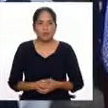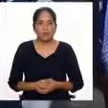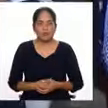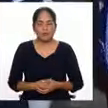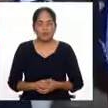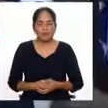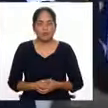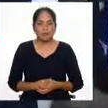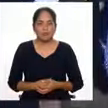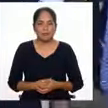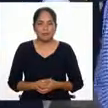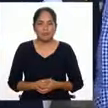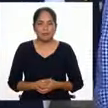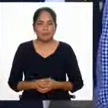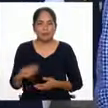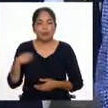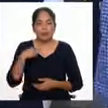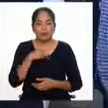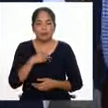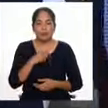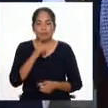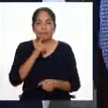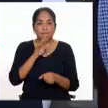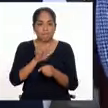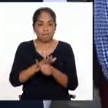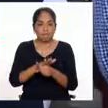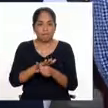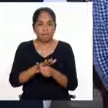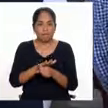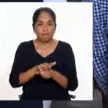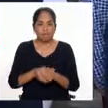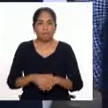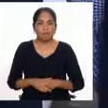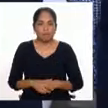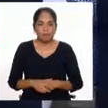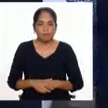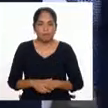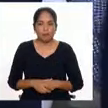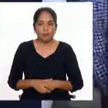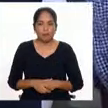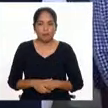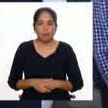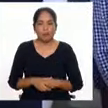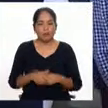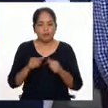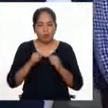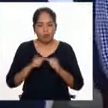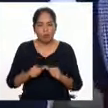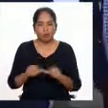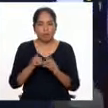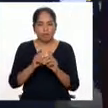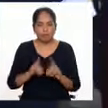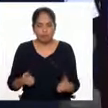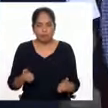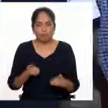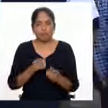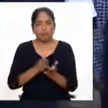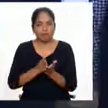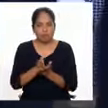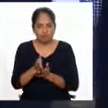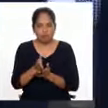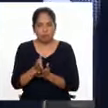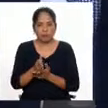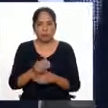Nuestro compromiso, reitero, con la institucionalidad y la democracia es firme. No